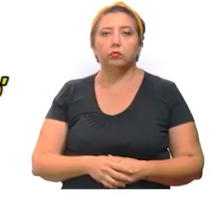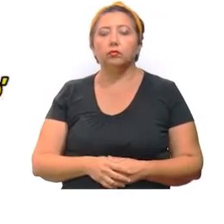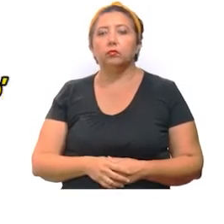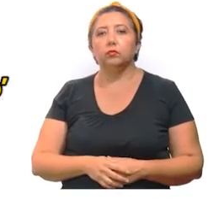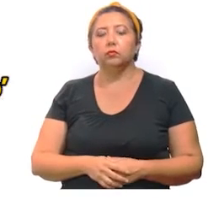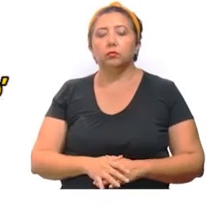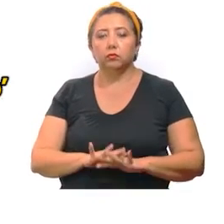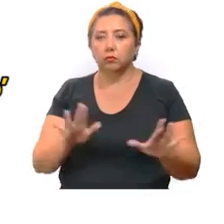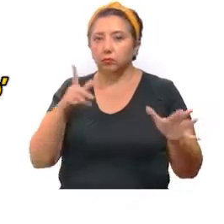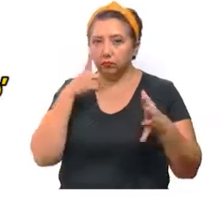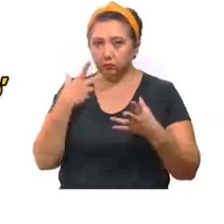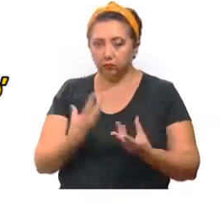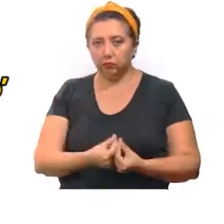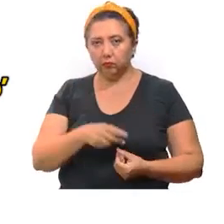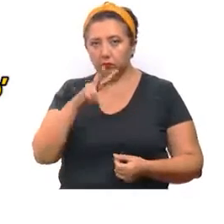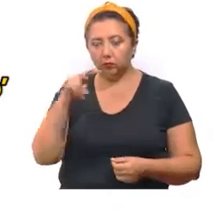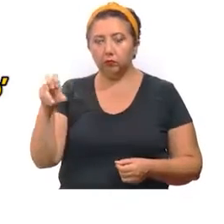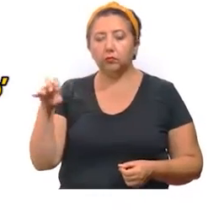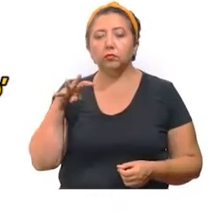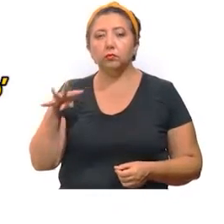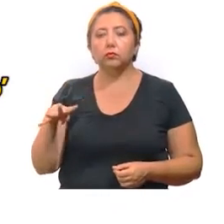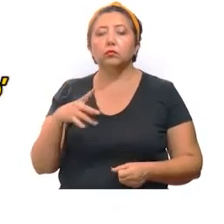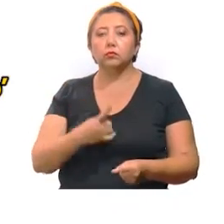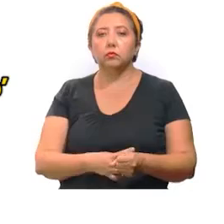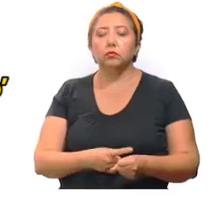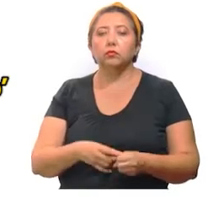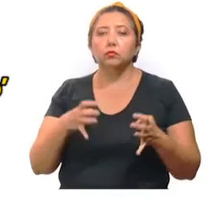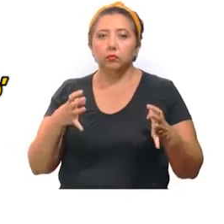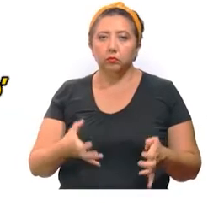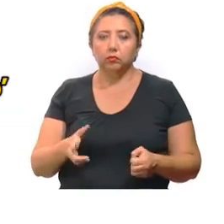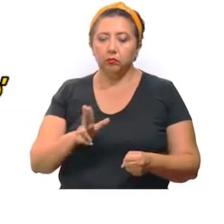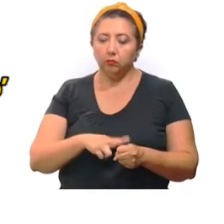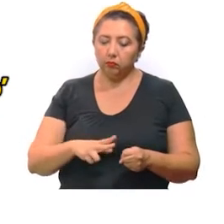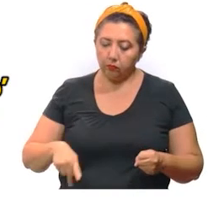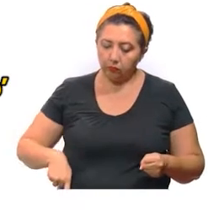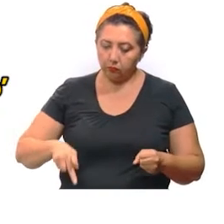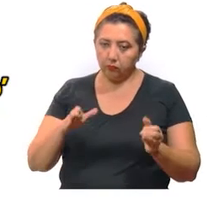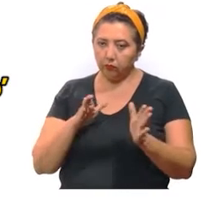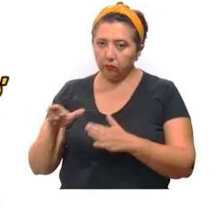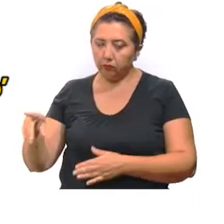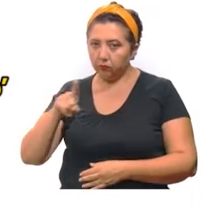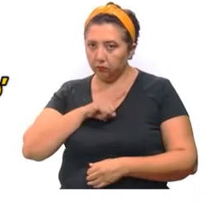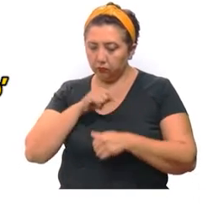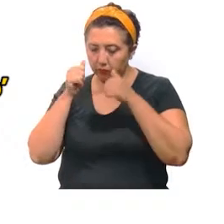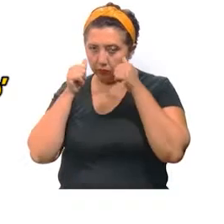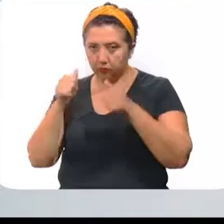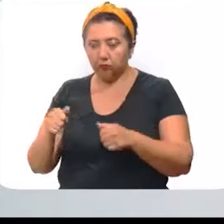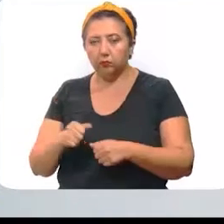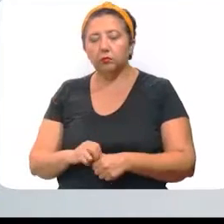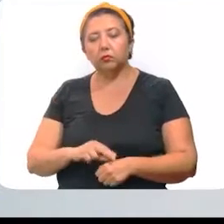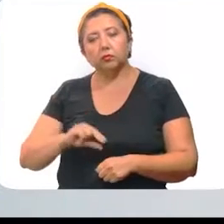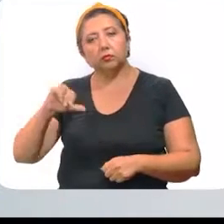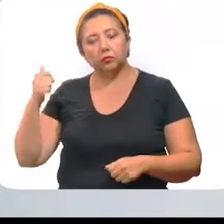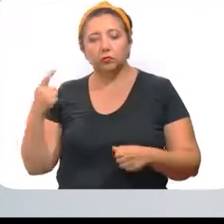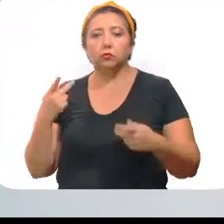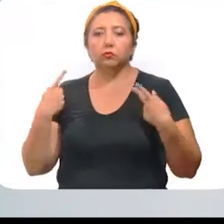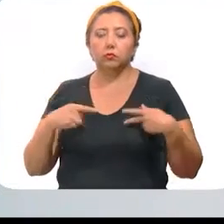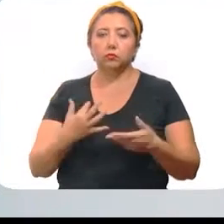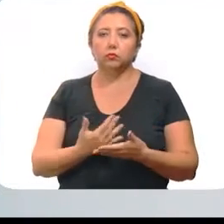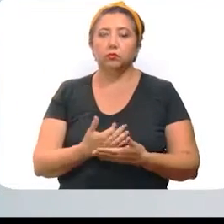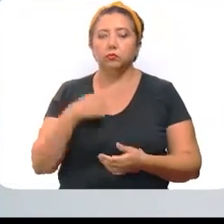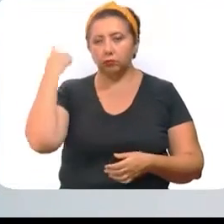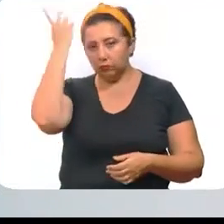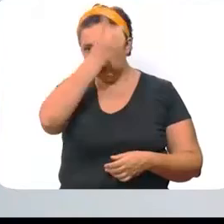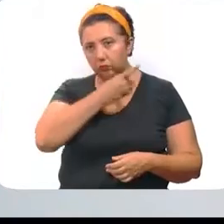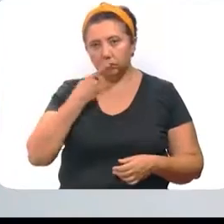leves. Como ya mencionamos, 219 de los casos positivos están en hospitales públicos y en aislamiento total. Hay otros pacientes a la espera